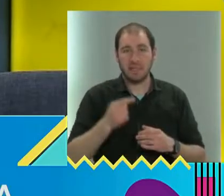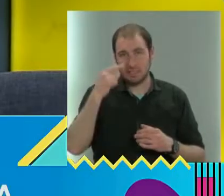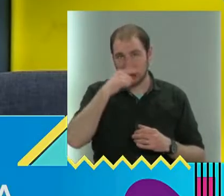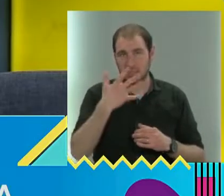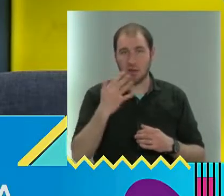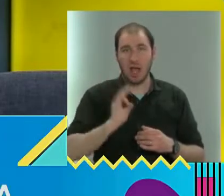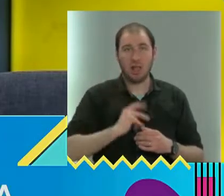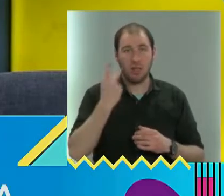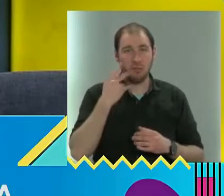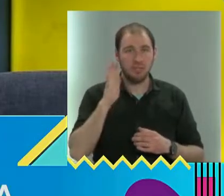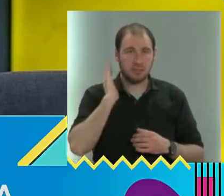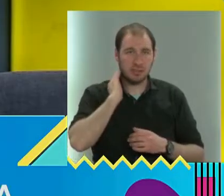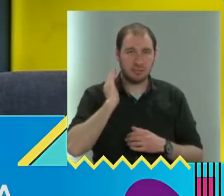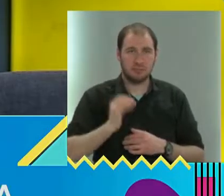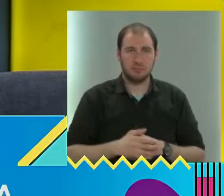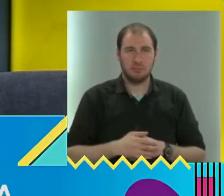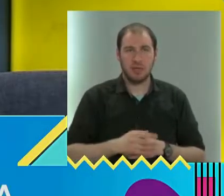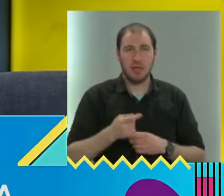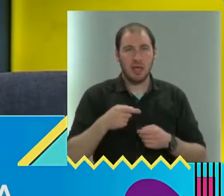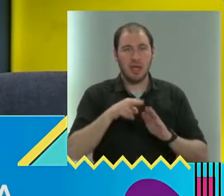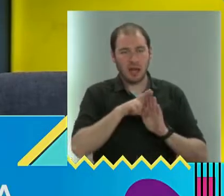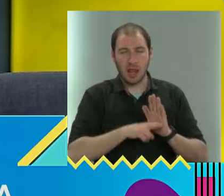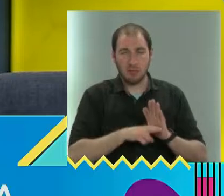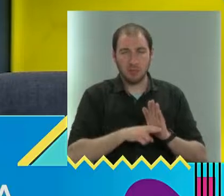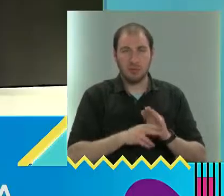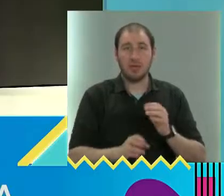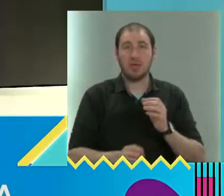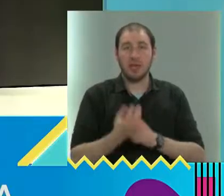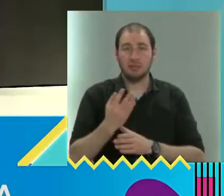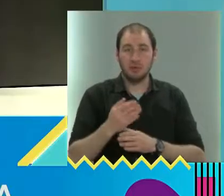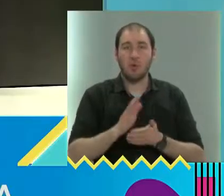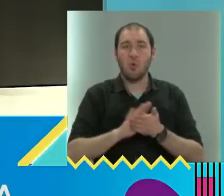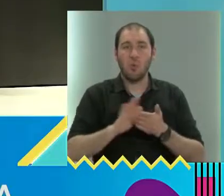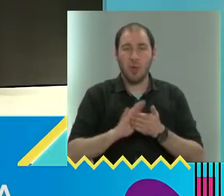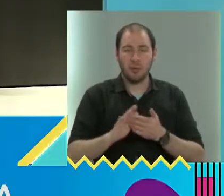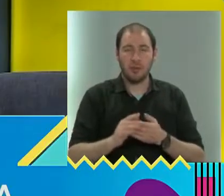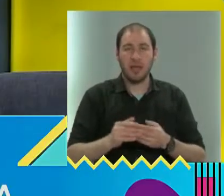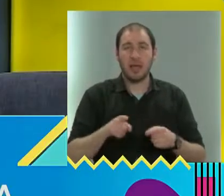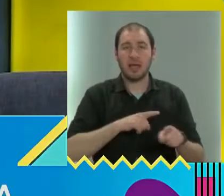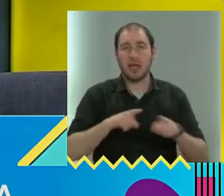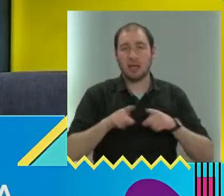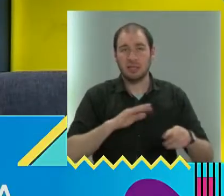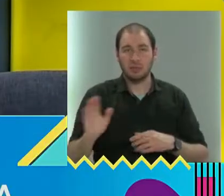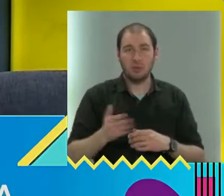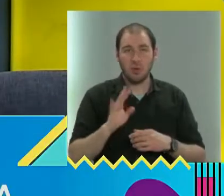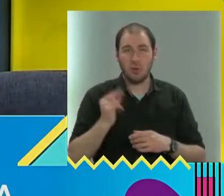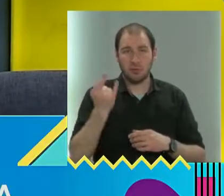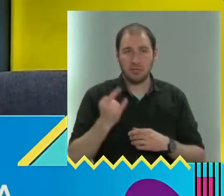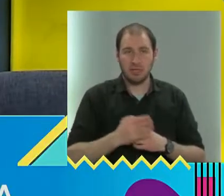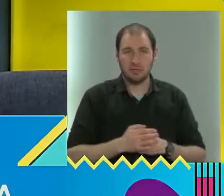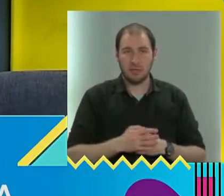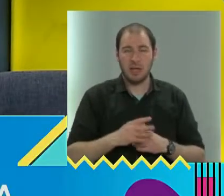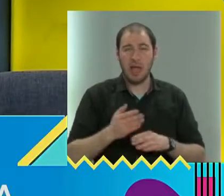del 2016 que regula la creación y la actualización de todas las carreras de la universidad, tanto